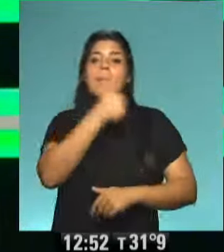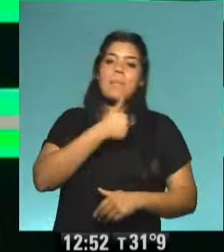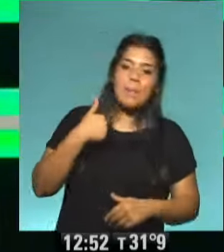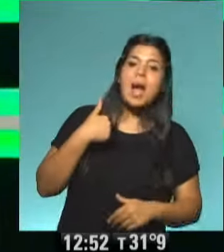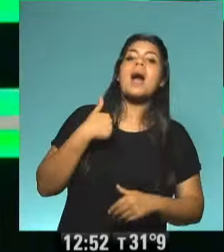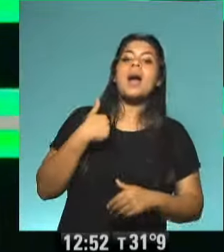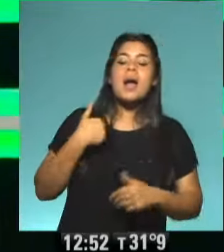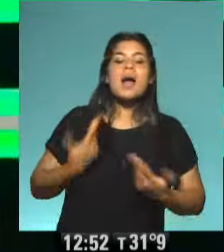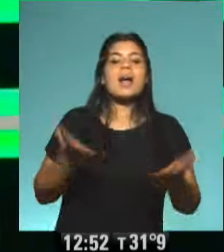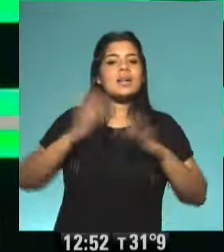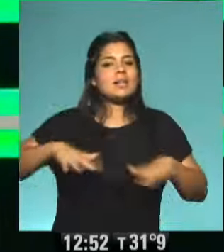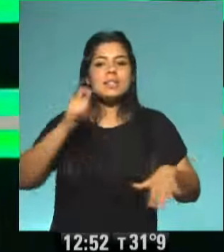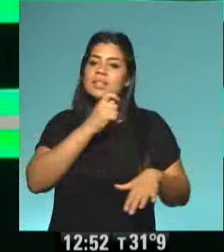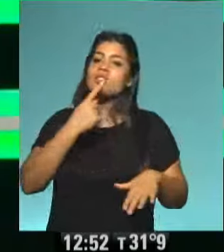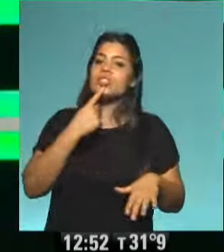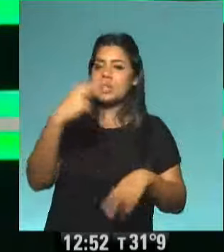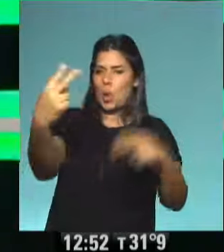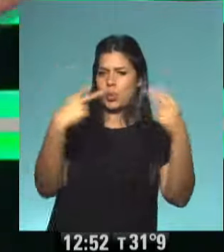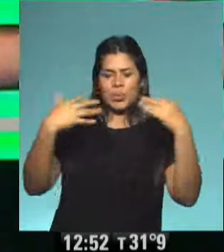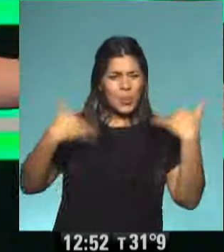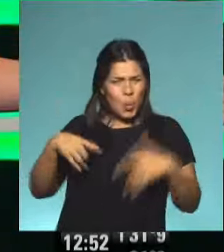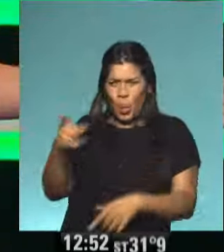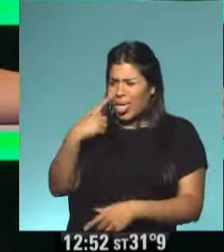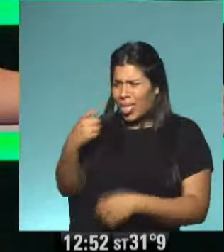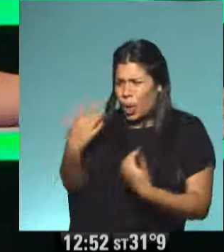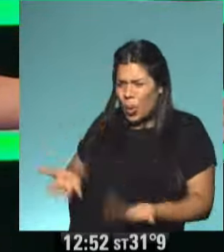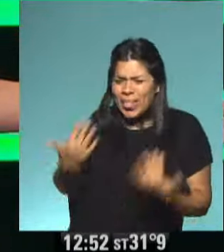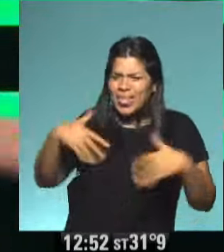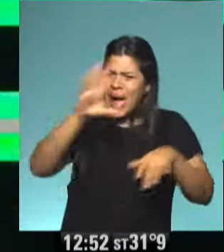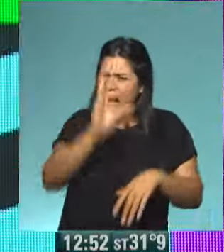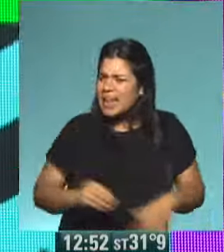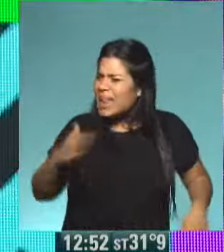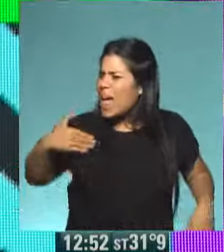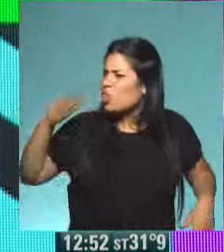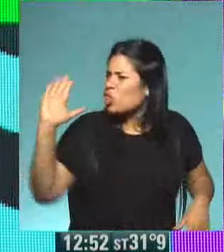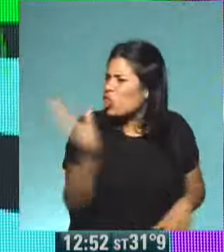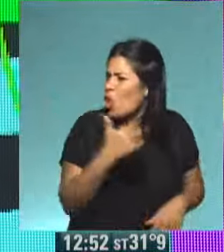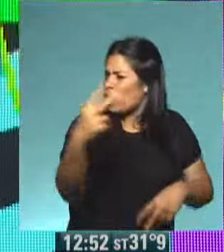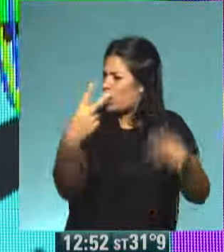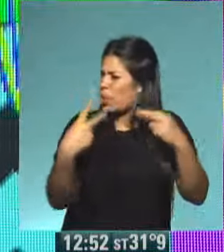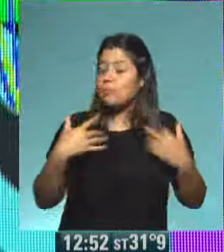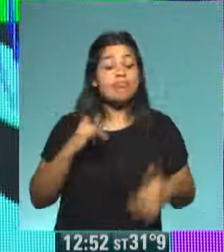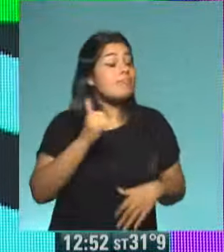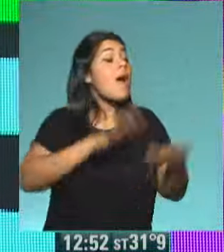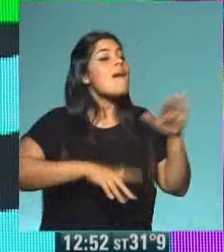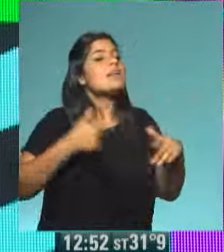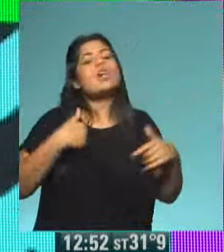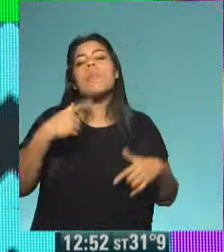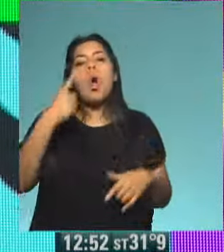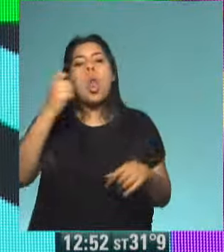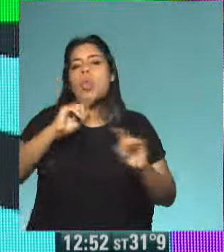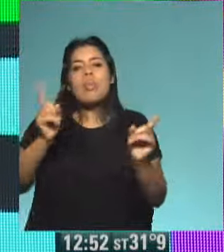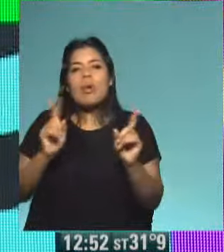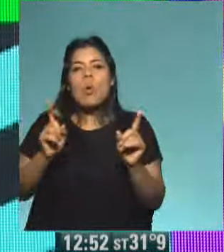y chicas que nos están viendo. ¿Vos te das cuenta de la dimensión de eso de todo el país? Es verdad. A veces uno no se da cuenta de la dimensión que tiene un programa de televisión. Pero este